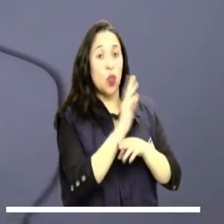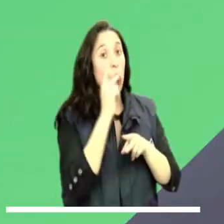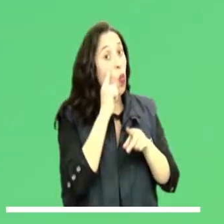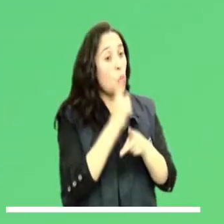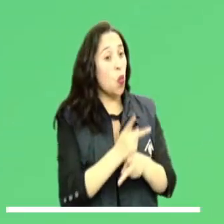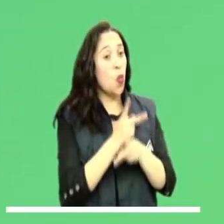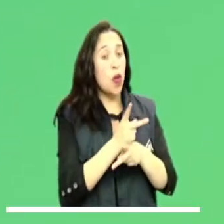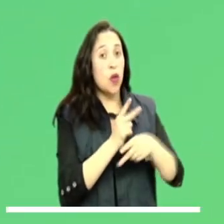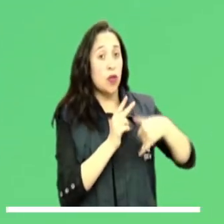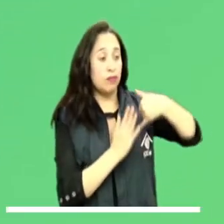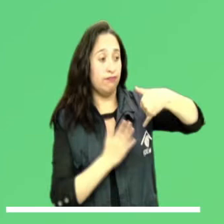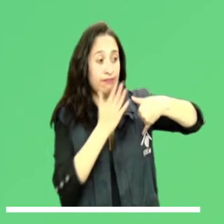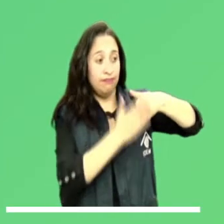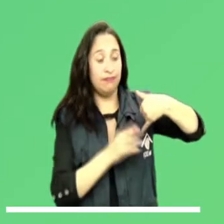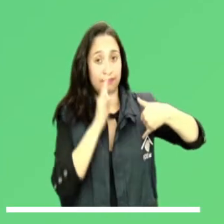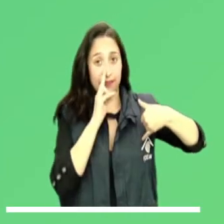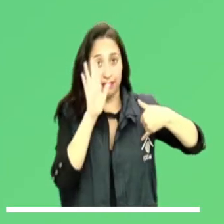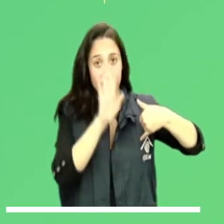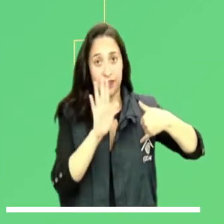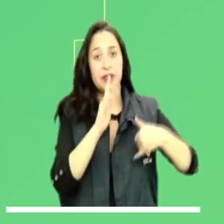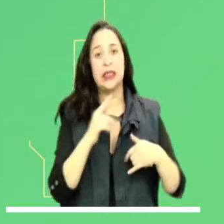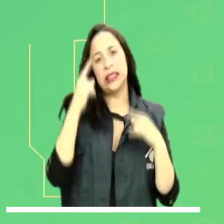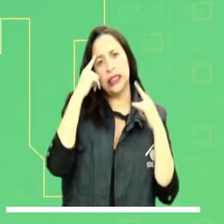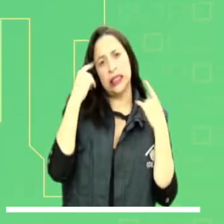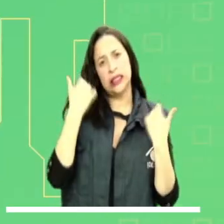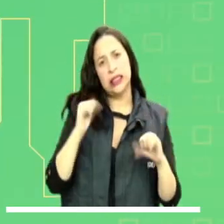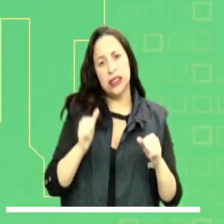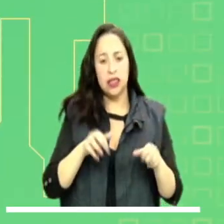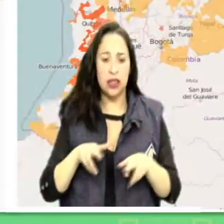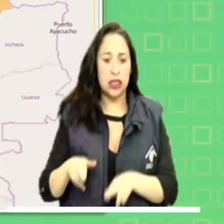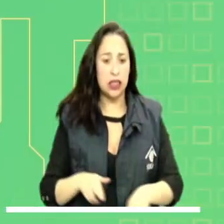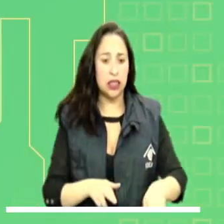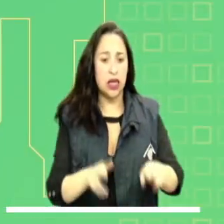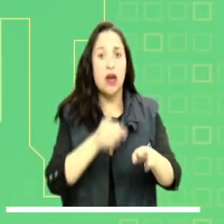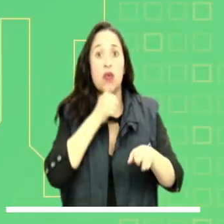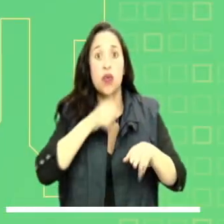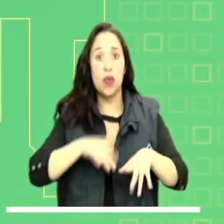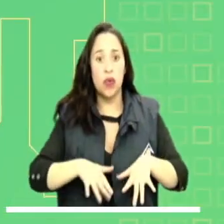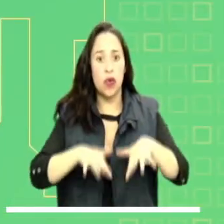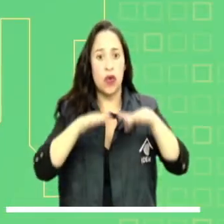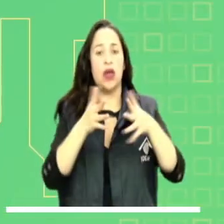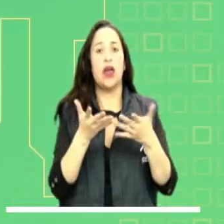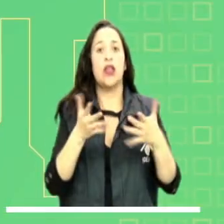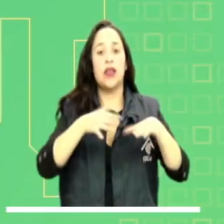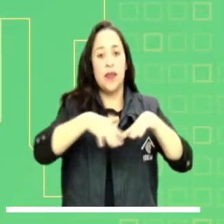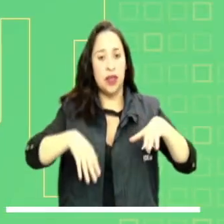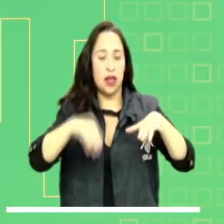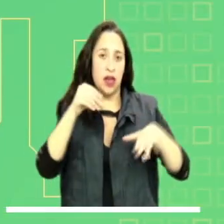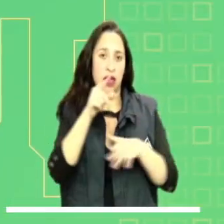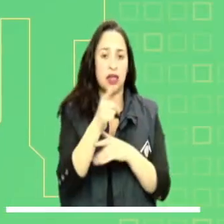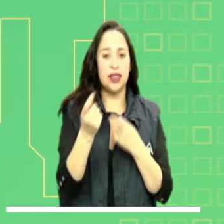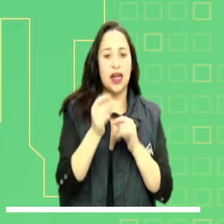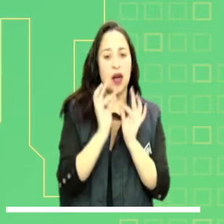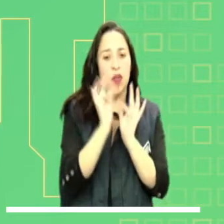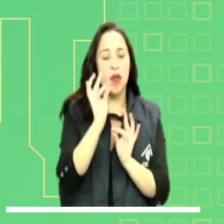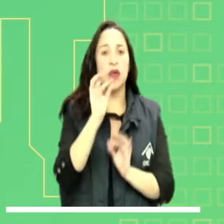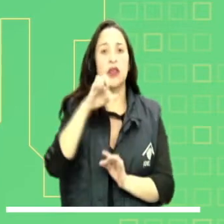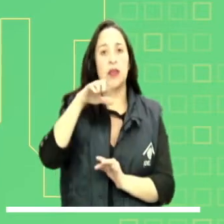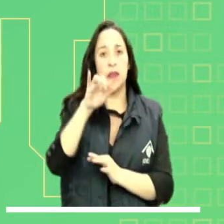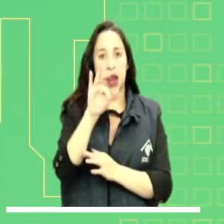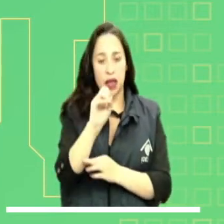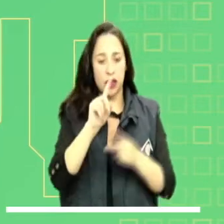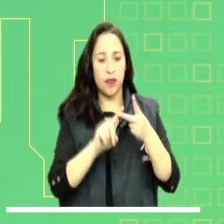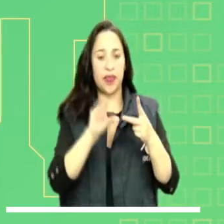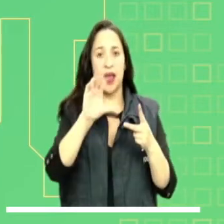Presten mucha atención a las principales alertas a nivel nacional. Continúa la preocupación por los altos niveles en los afluentes al río